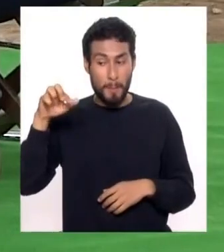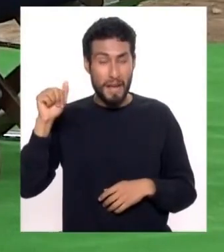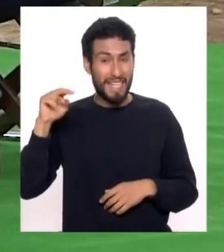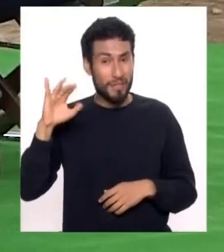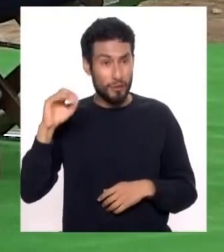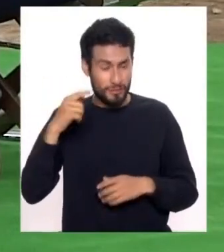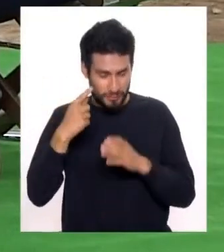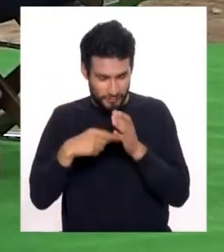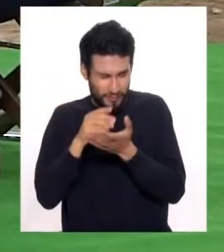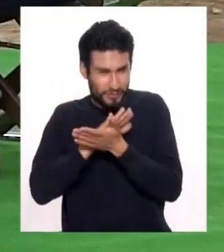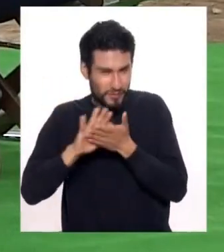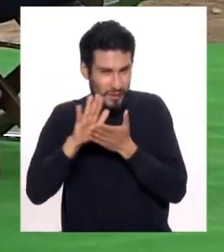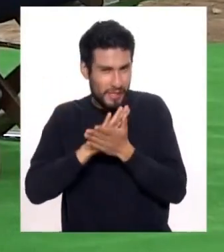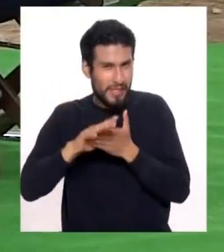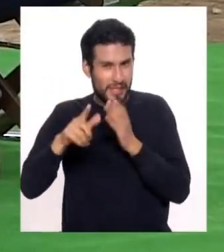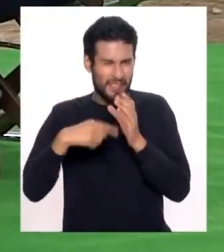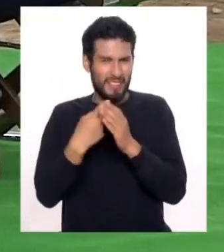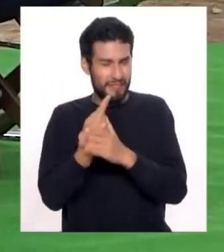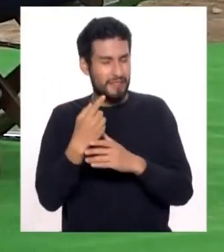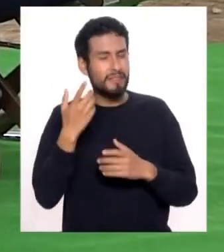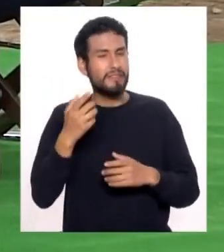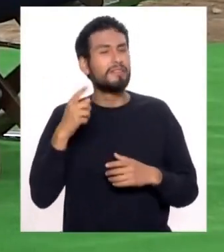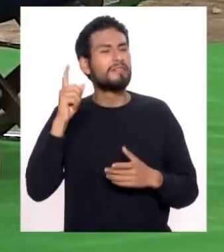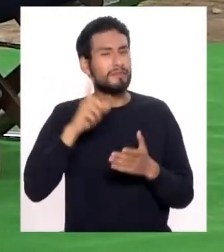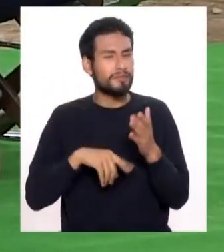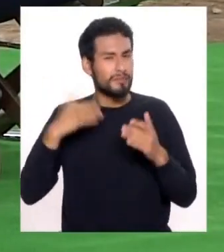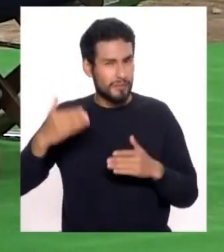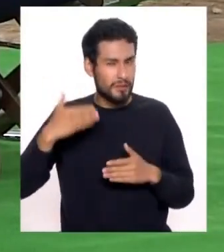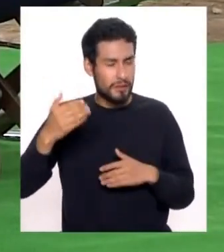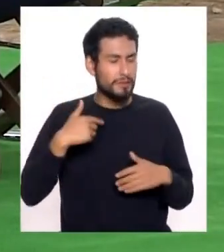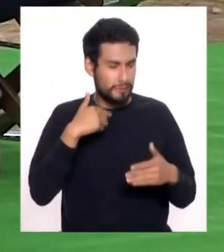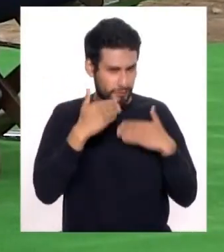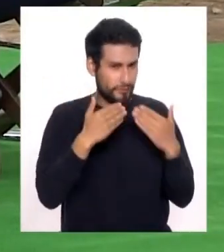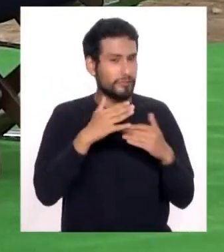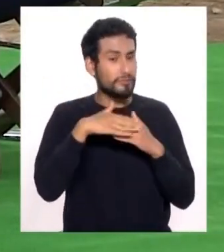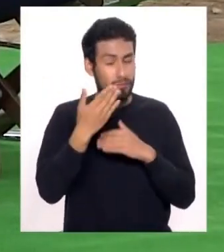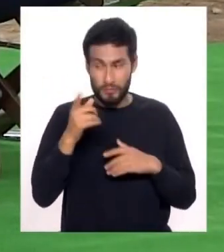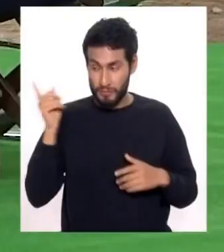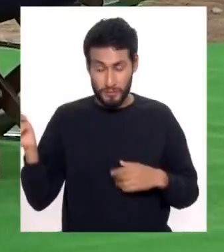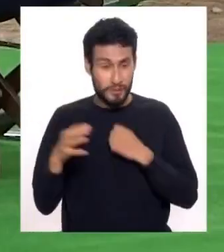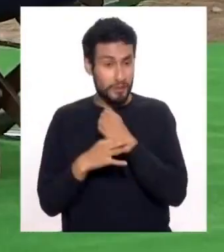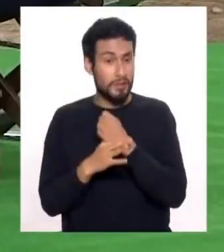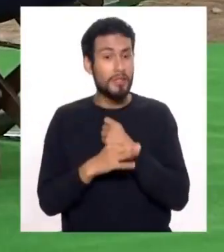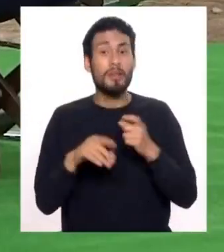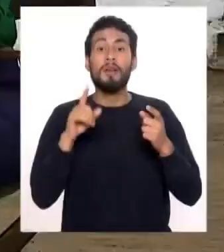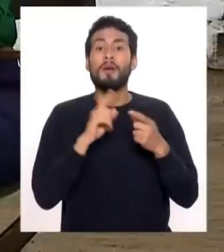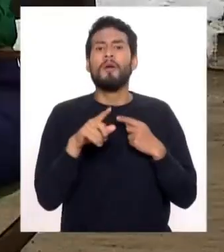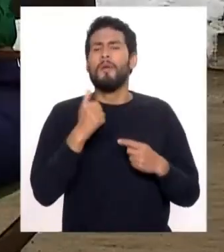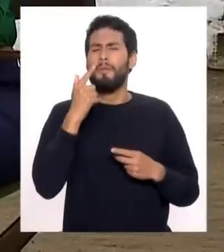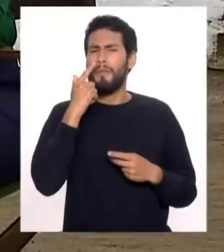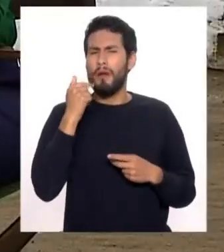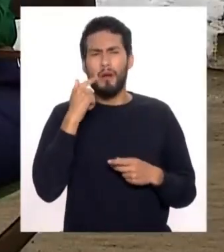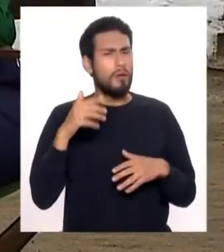una exfoliación citológica, que ya se tiene que hacer regular, que eso lo vamos a conversar un poquito más con la doctora Jiménez. En